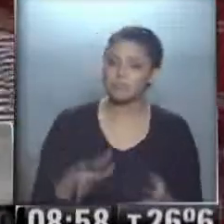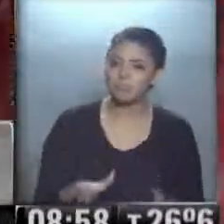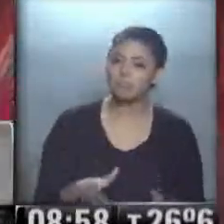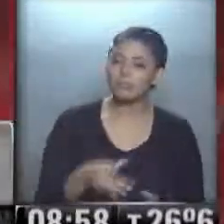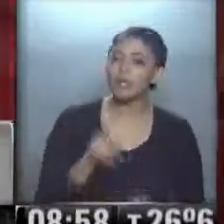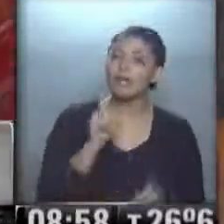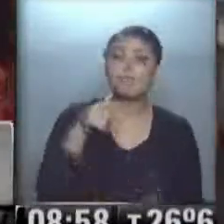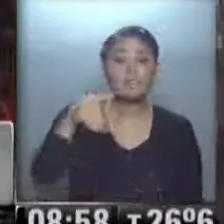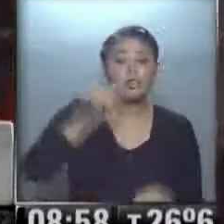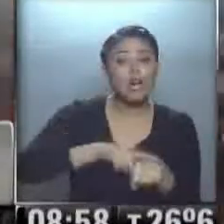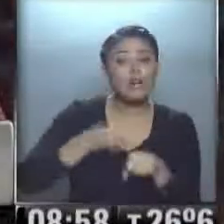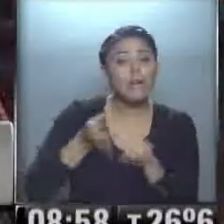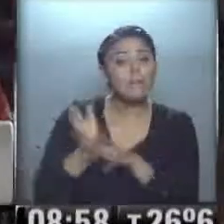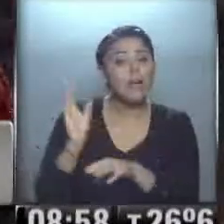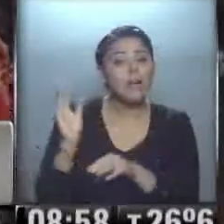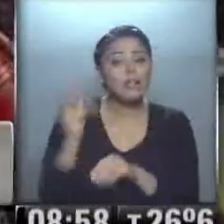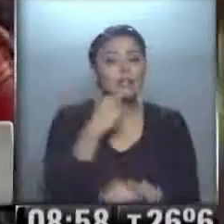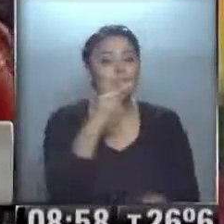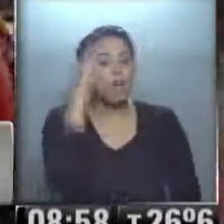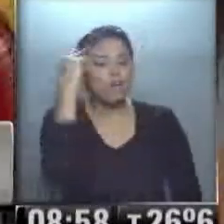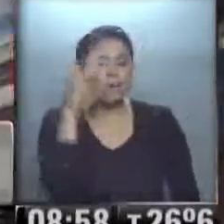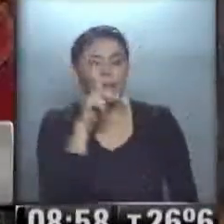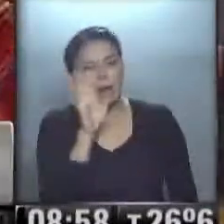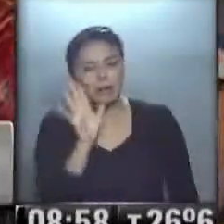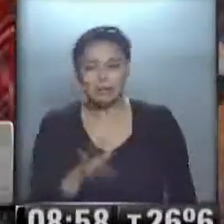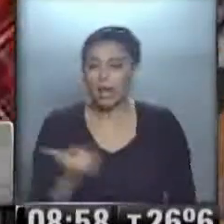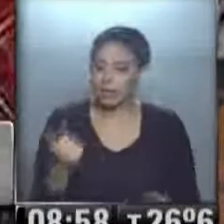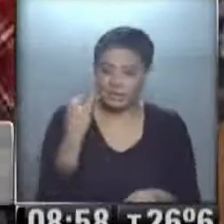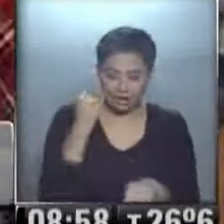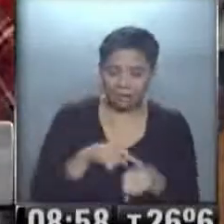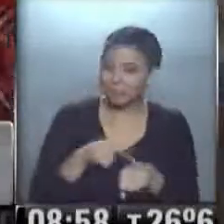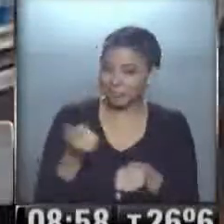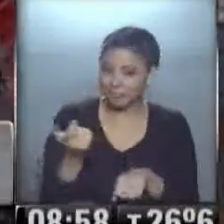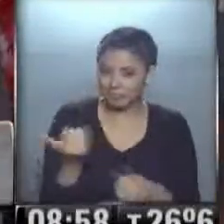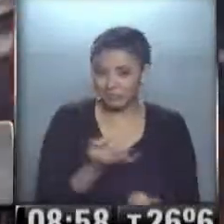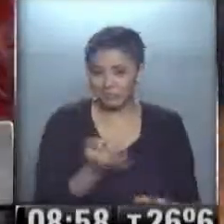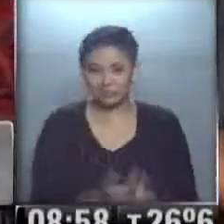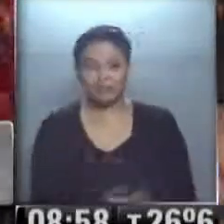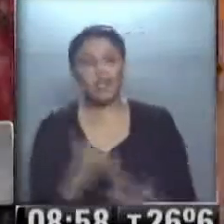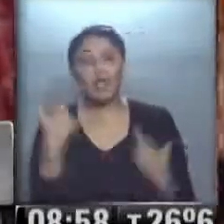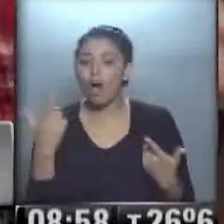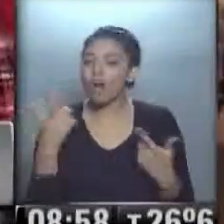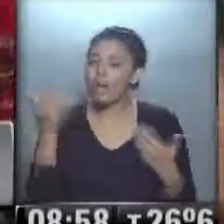el micro que está saliendo nueve y media bueno estamos en ahora estamos bien ya